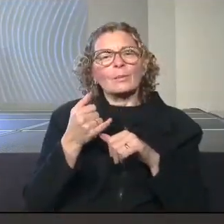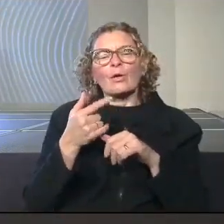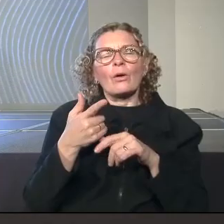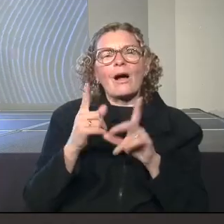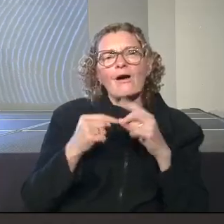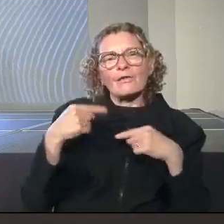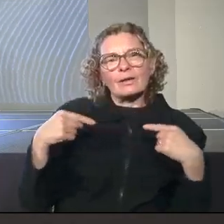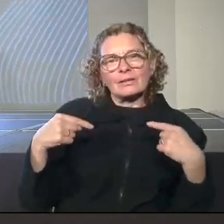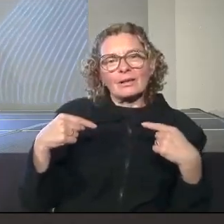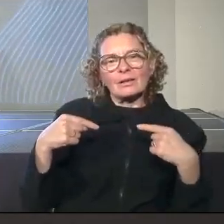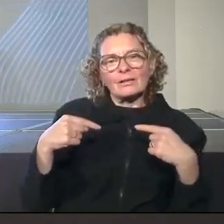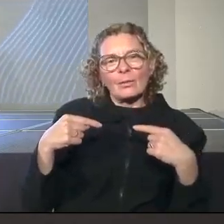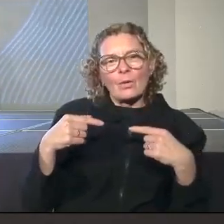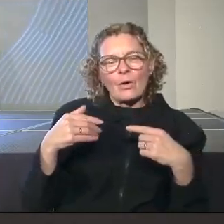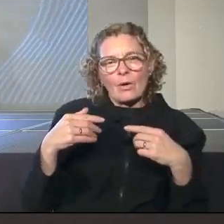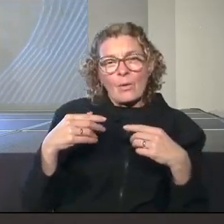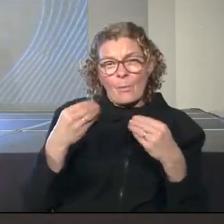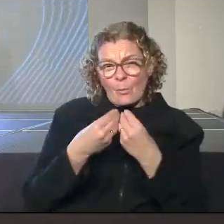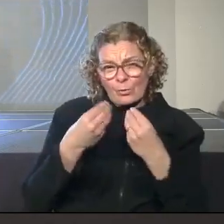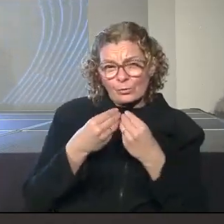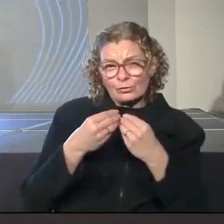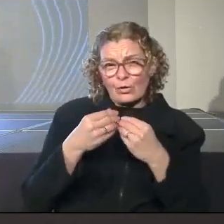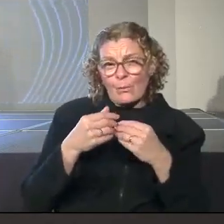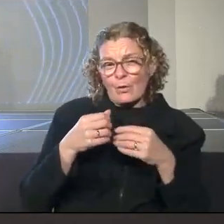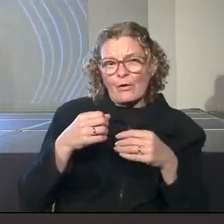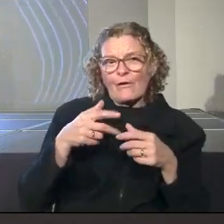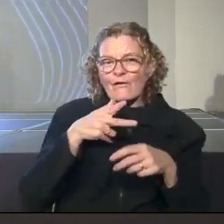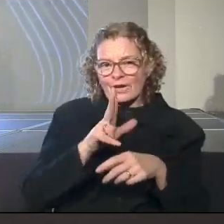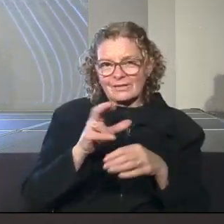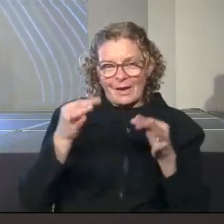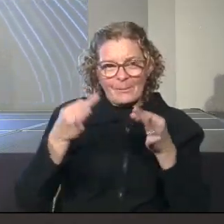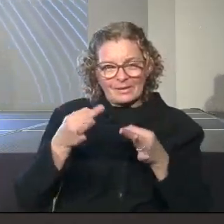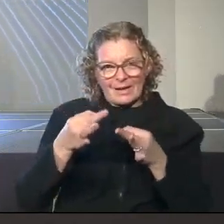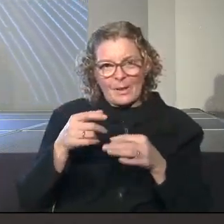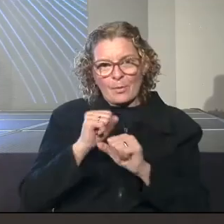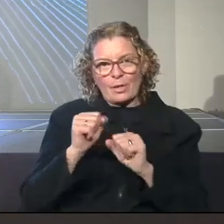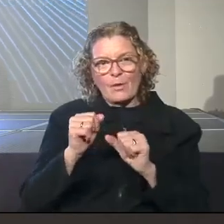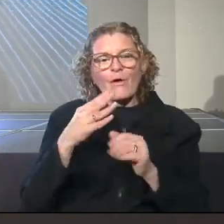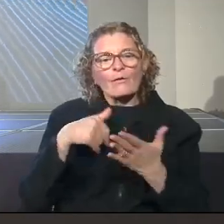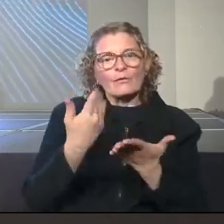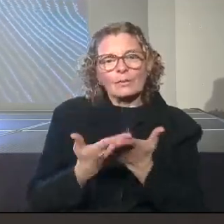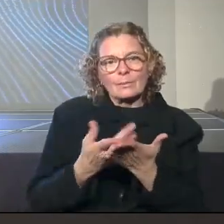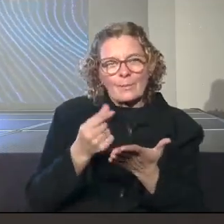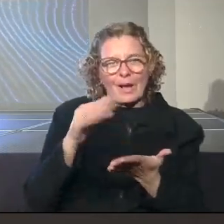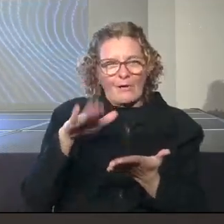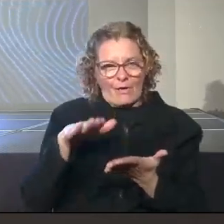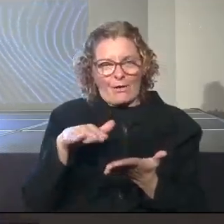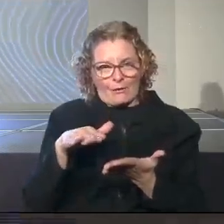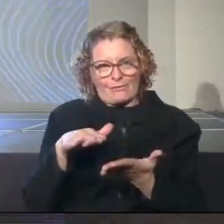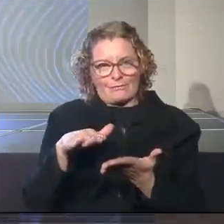momentos muy álgidos de tráfico por fechas especiales, tenemos que poder tener margen para poder ofrecer un descuento más